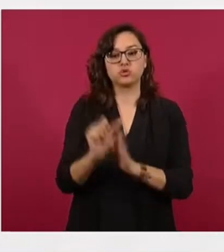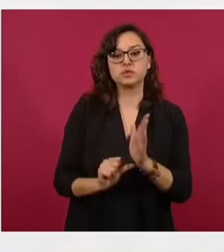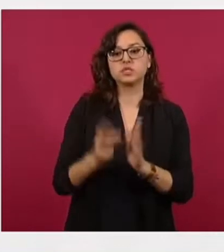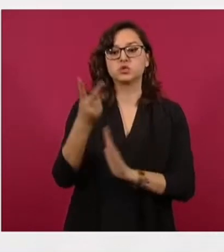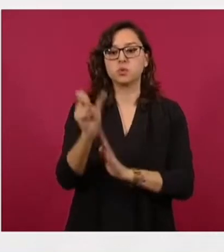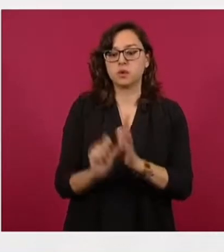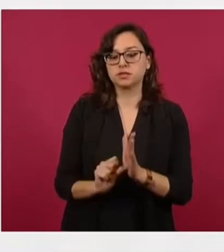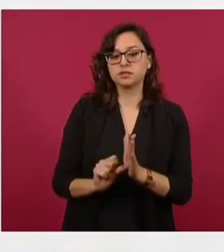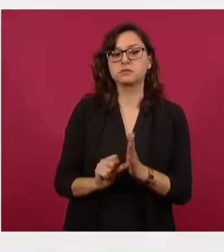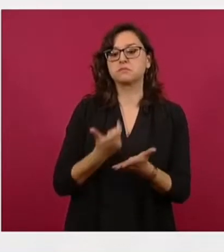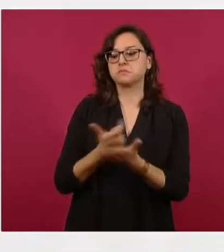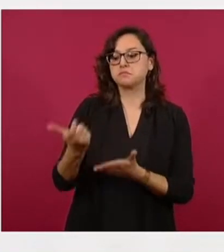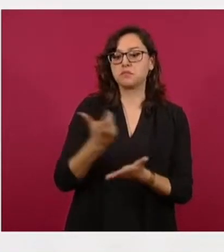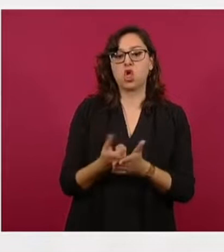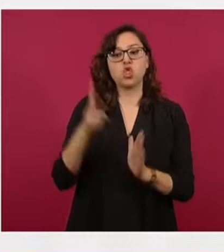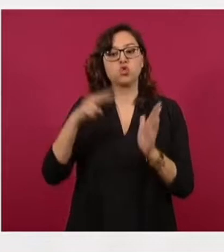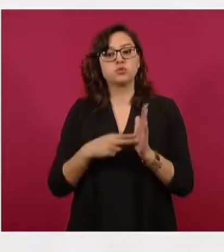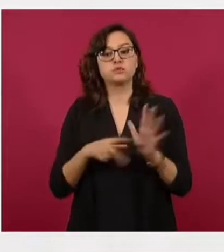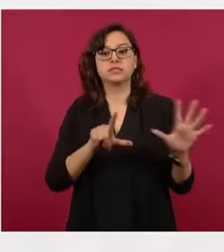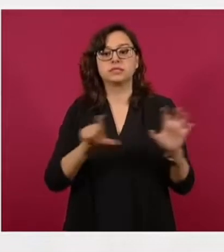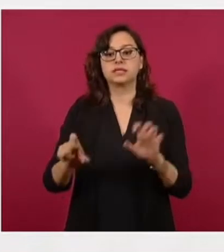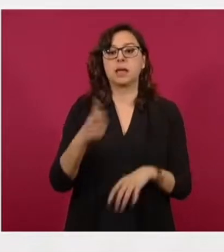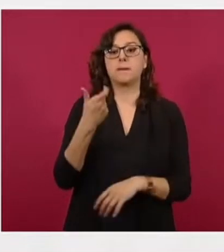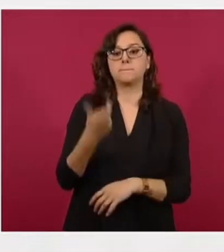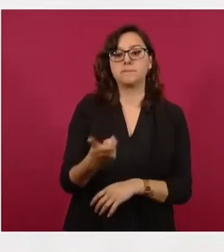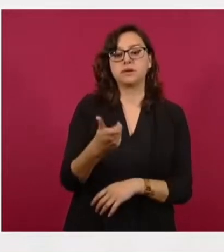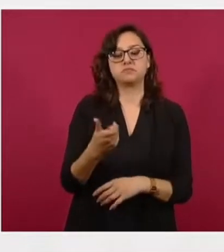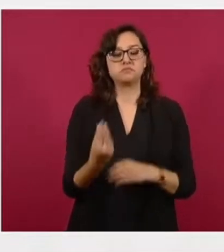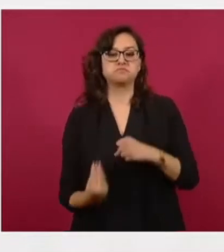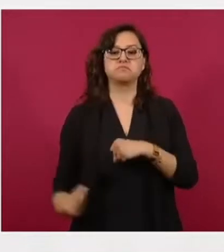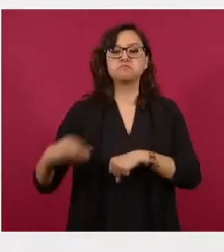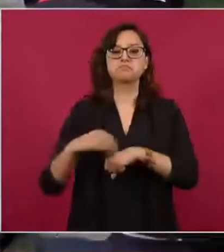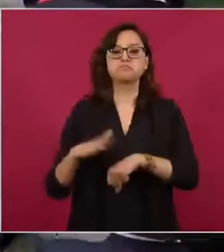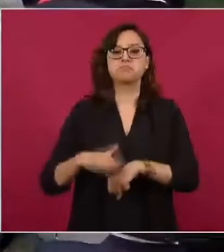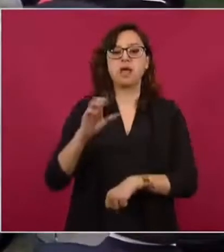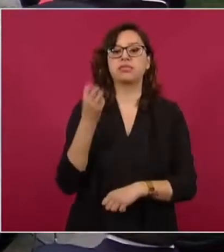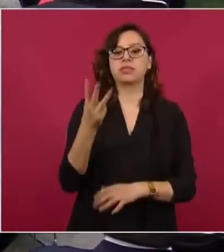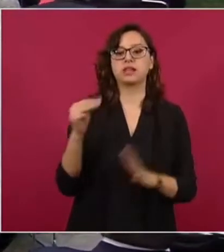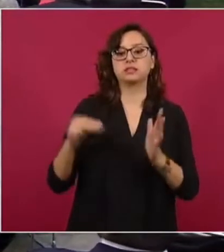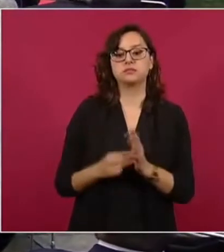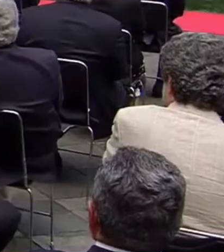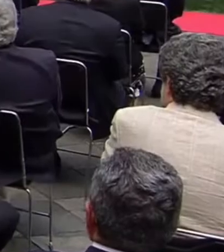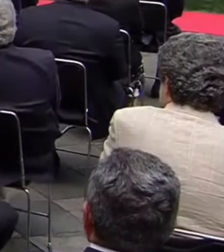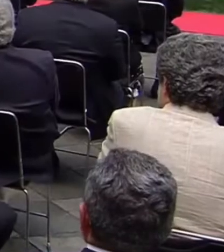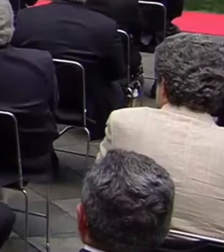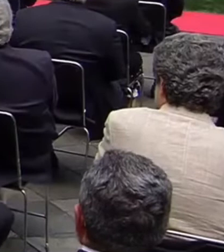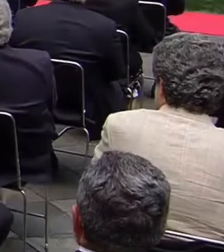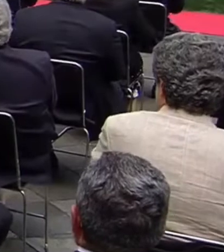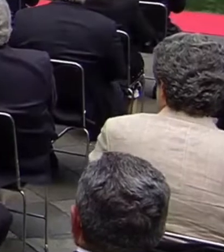pasó de 2.700 pesos a 3.850 pesos,